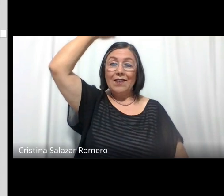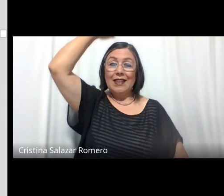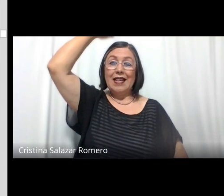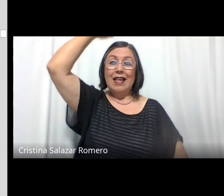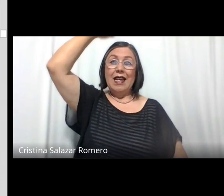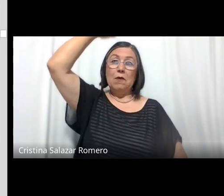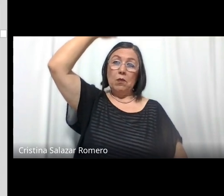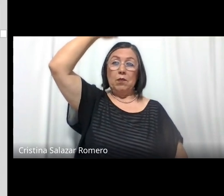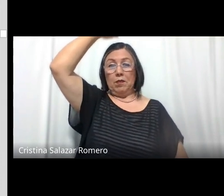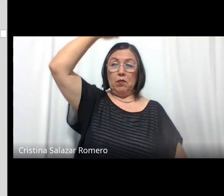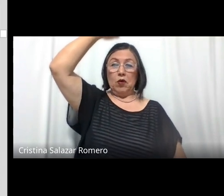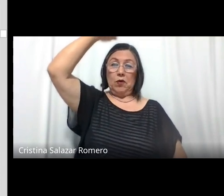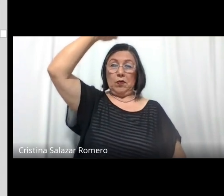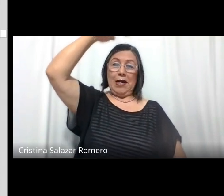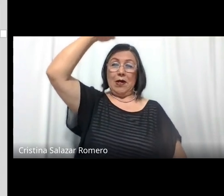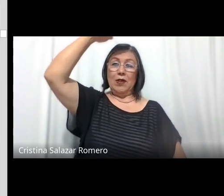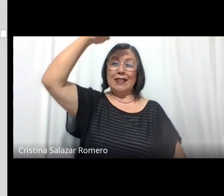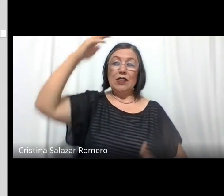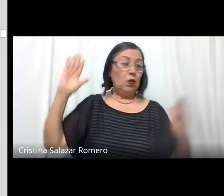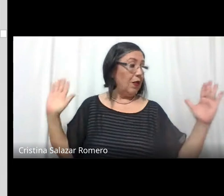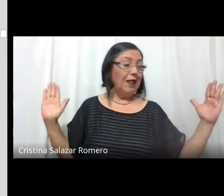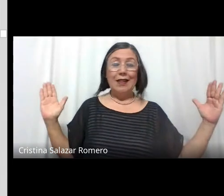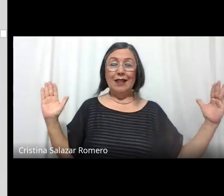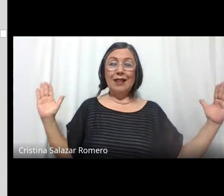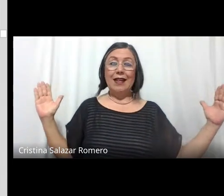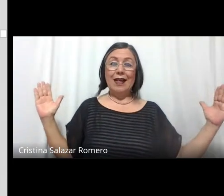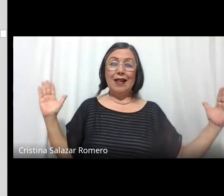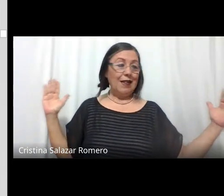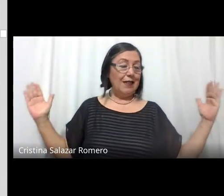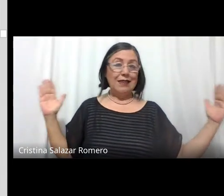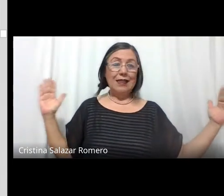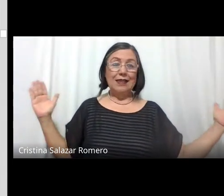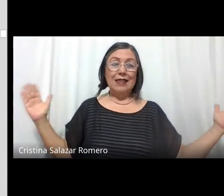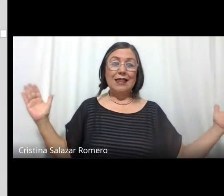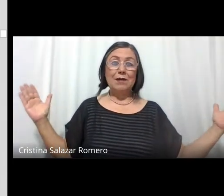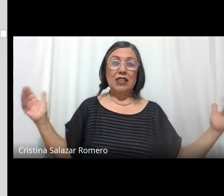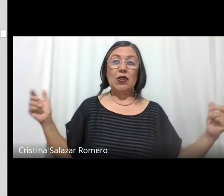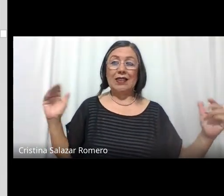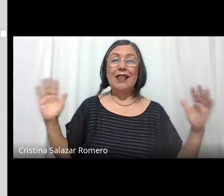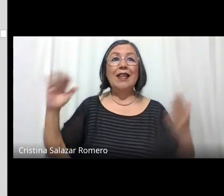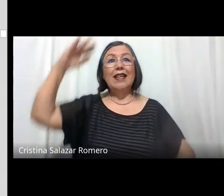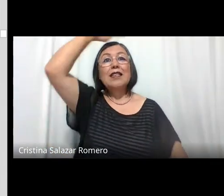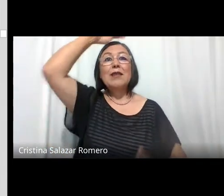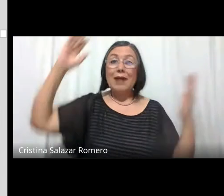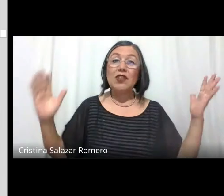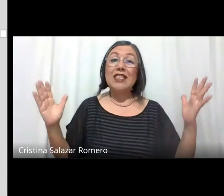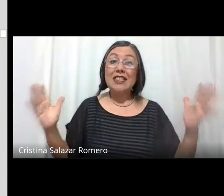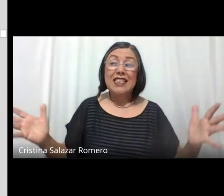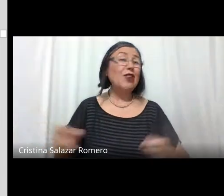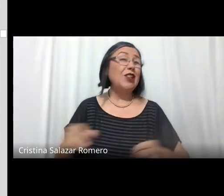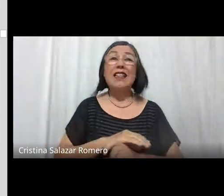de la cabeza, un poco abajo de la cintura y a esta dimensión, ¿sí? Este es mi